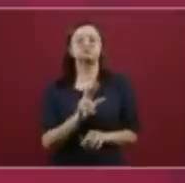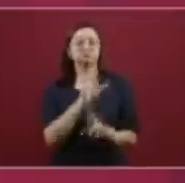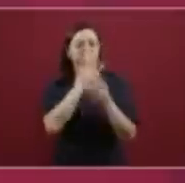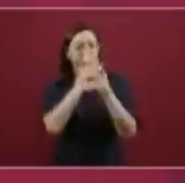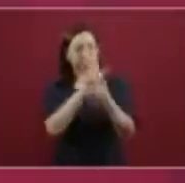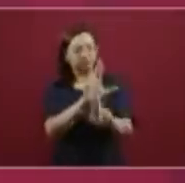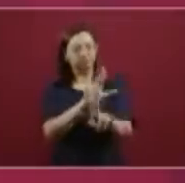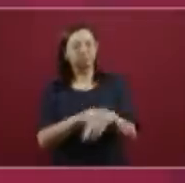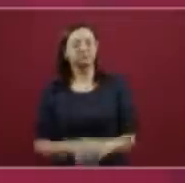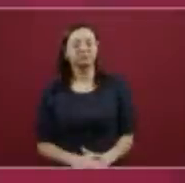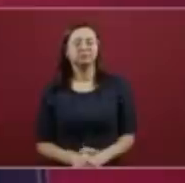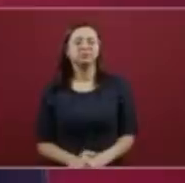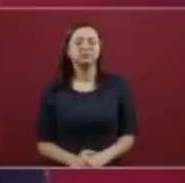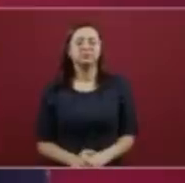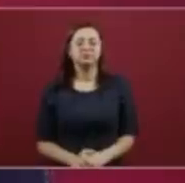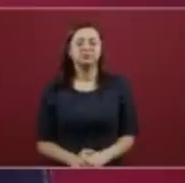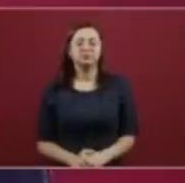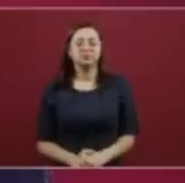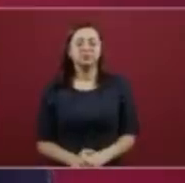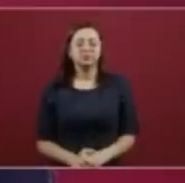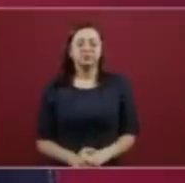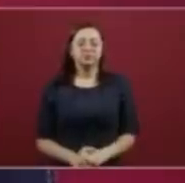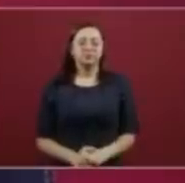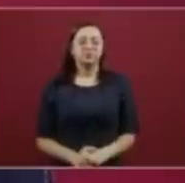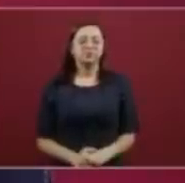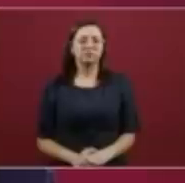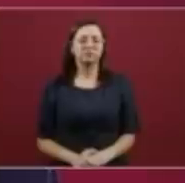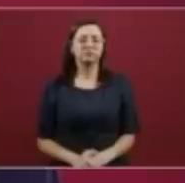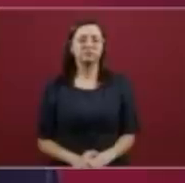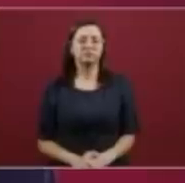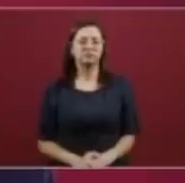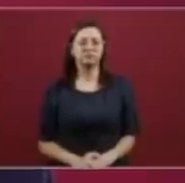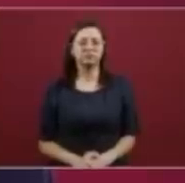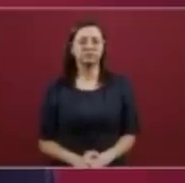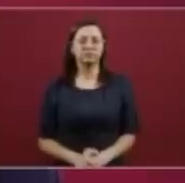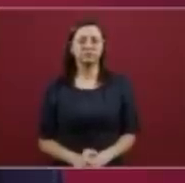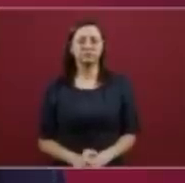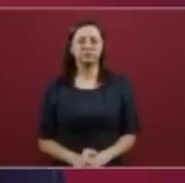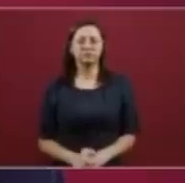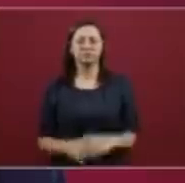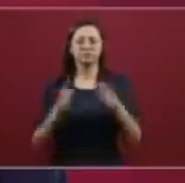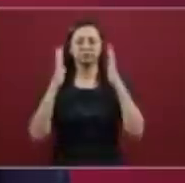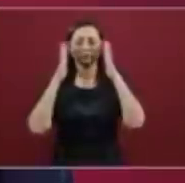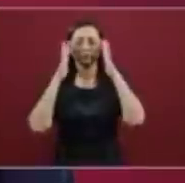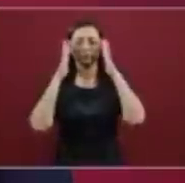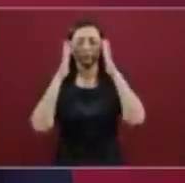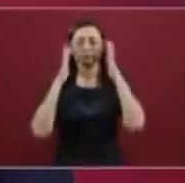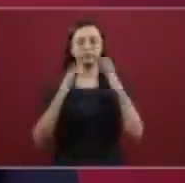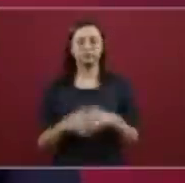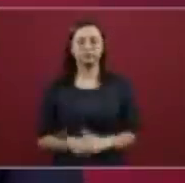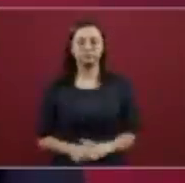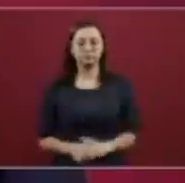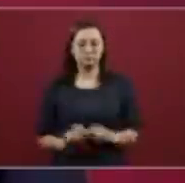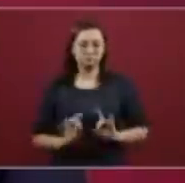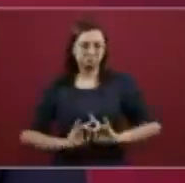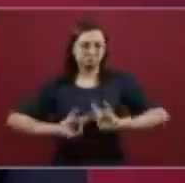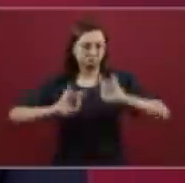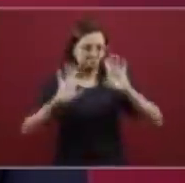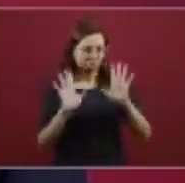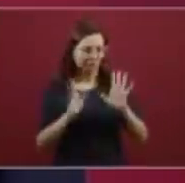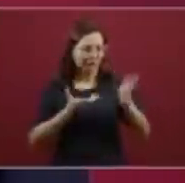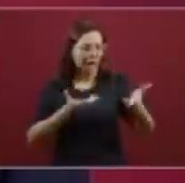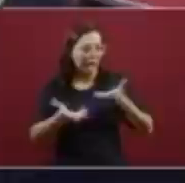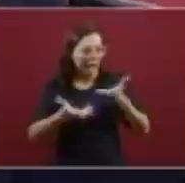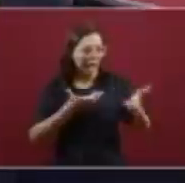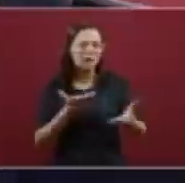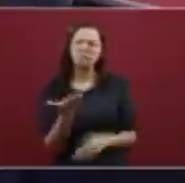Entonces, qué bien que se dan estas cosas,